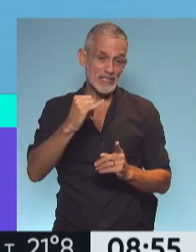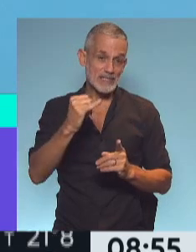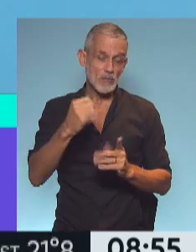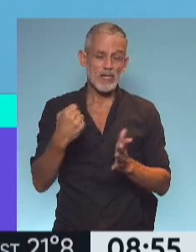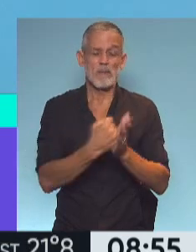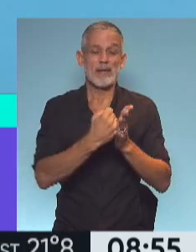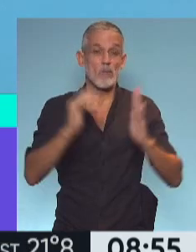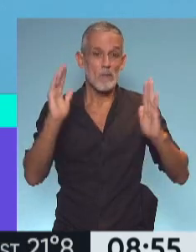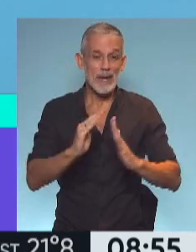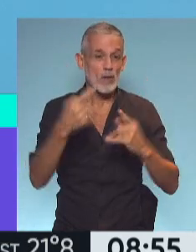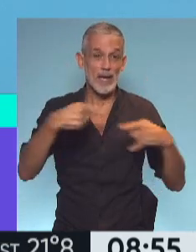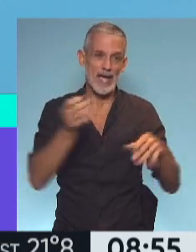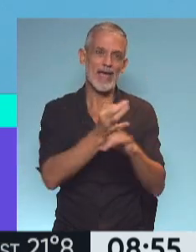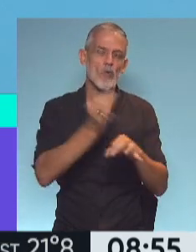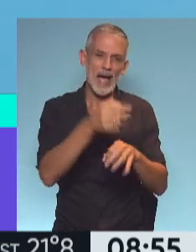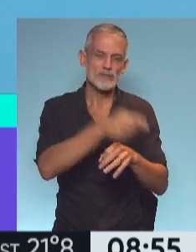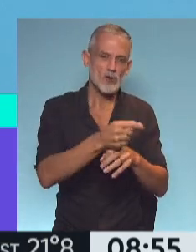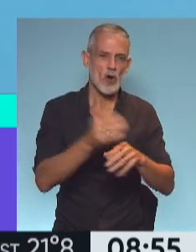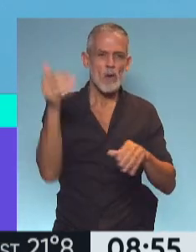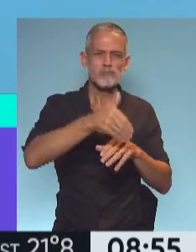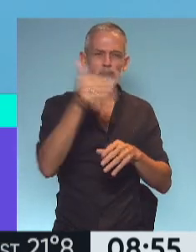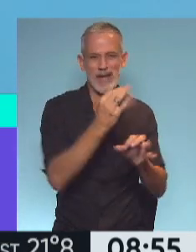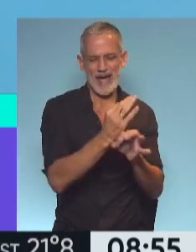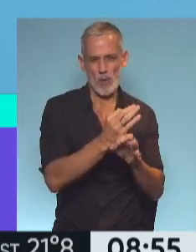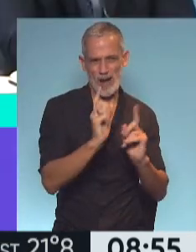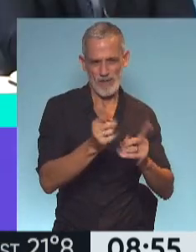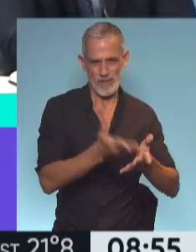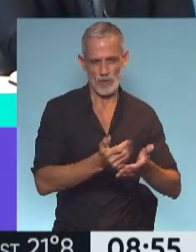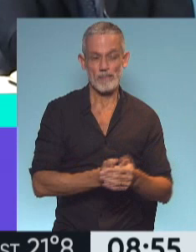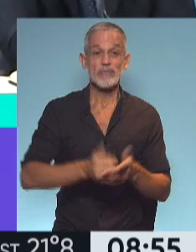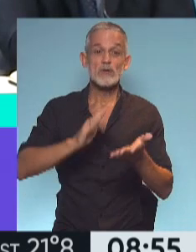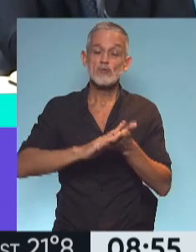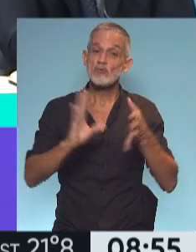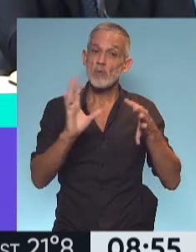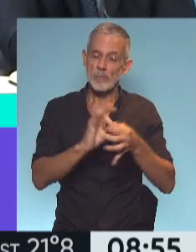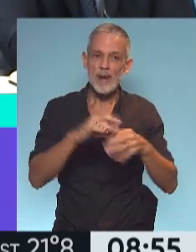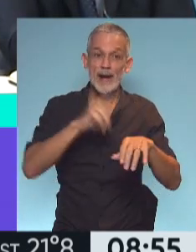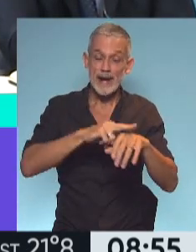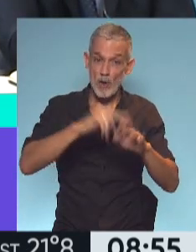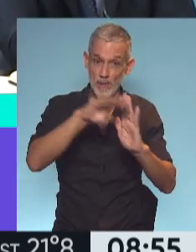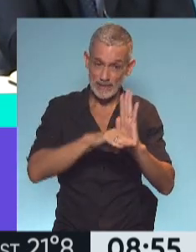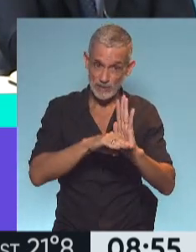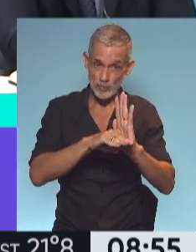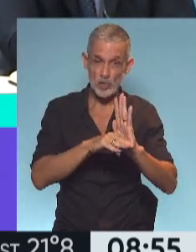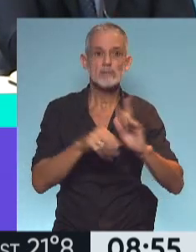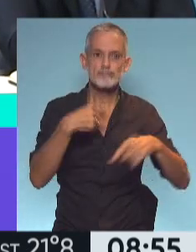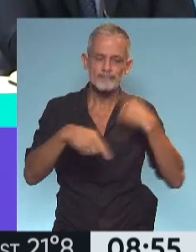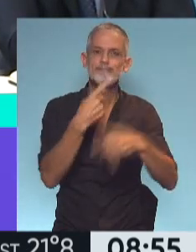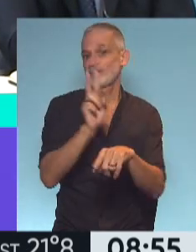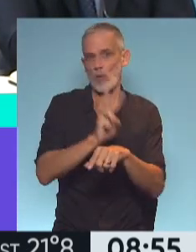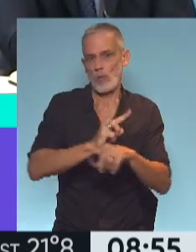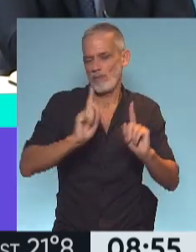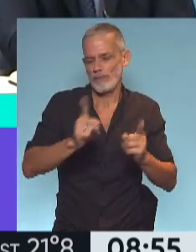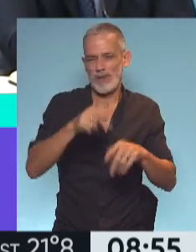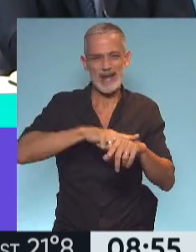lo menos posible en la educación y la presencialidad. En relación a las recomendaciones, seguir cuidándonos,